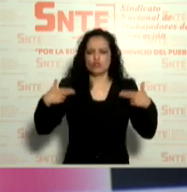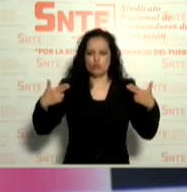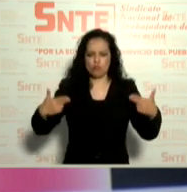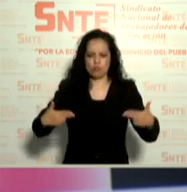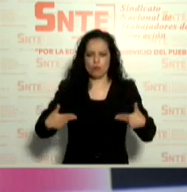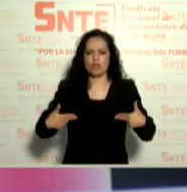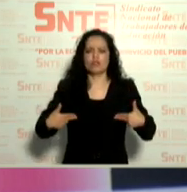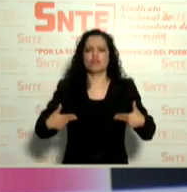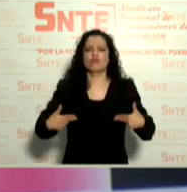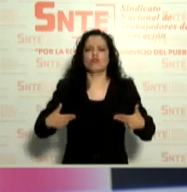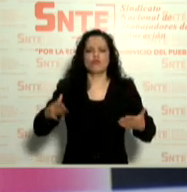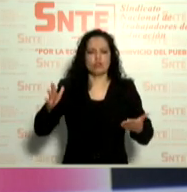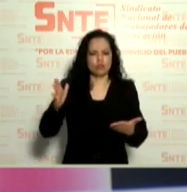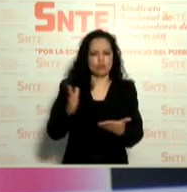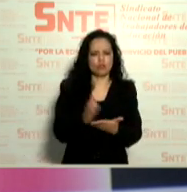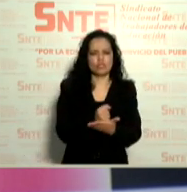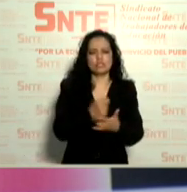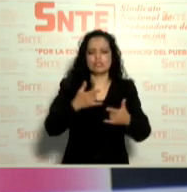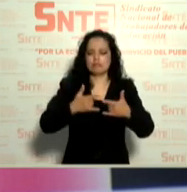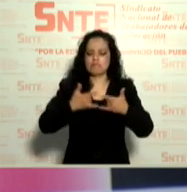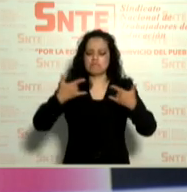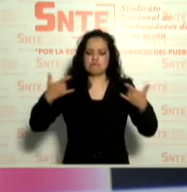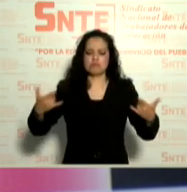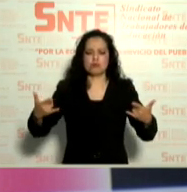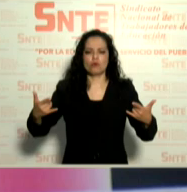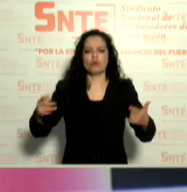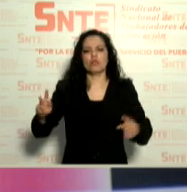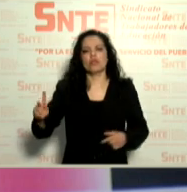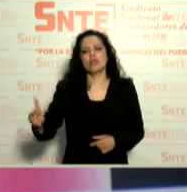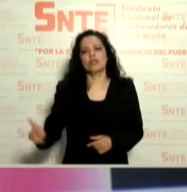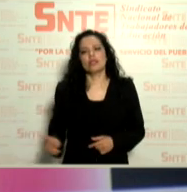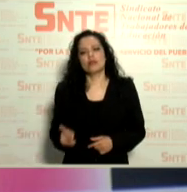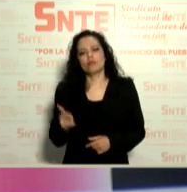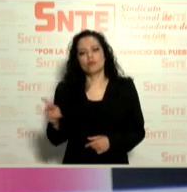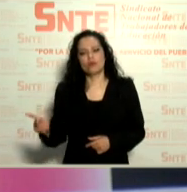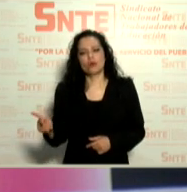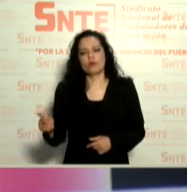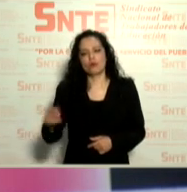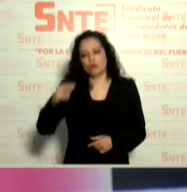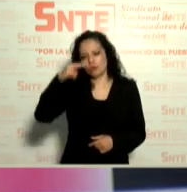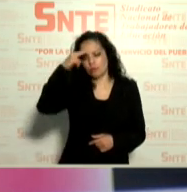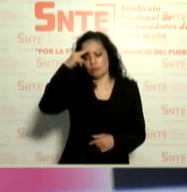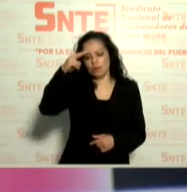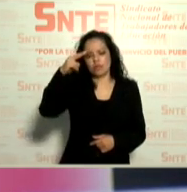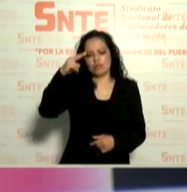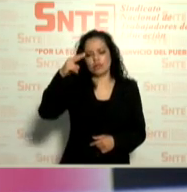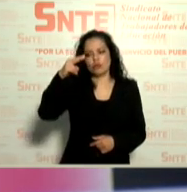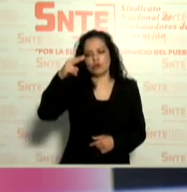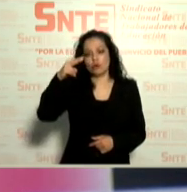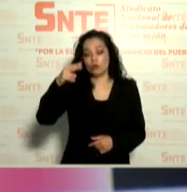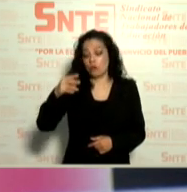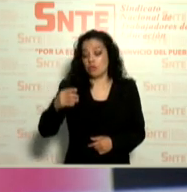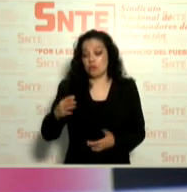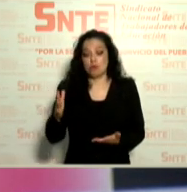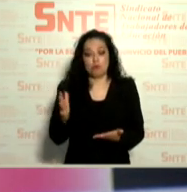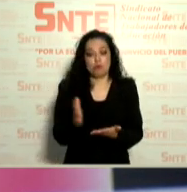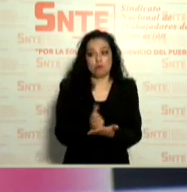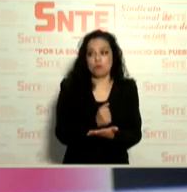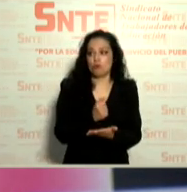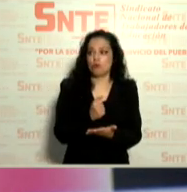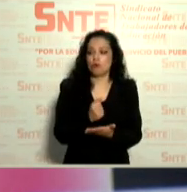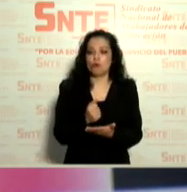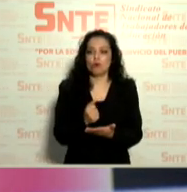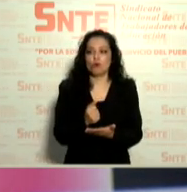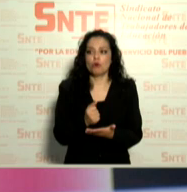histórica del pueblo de México, y también un histórico logro del Sindicato Nacional de Trabajadores